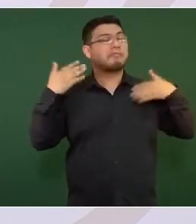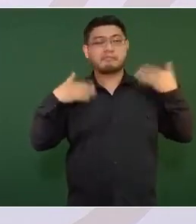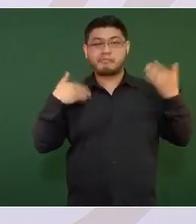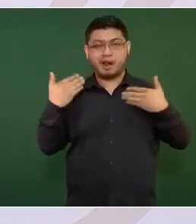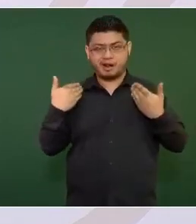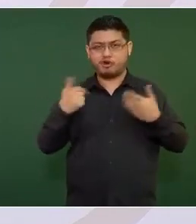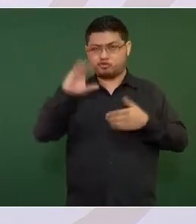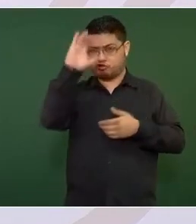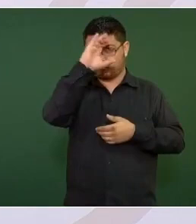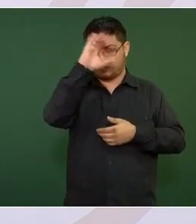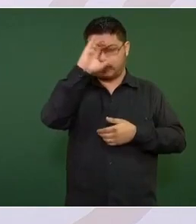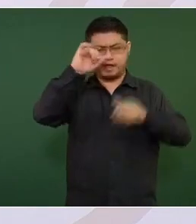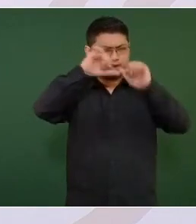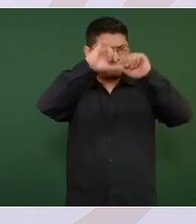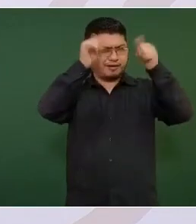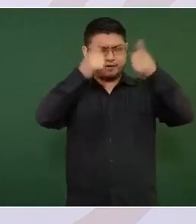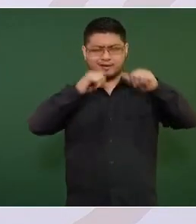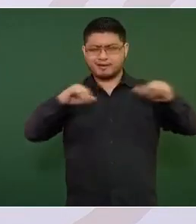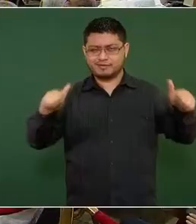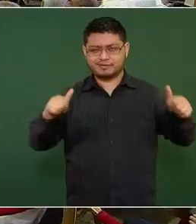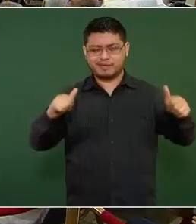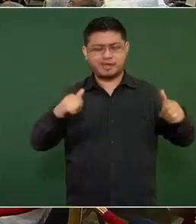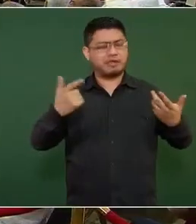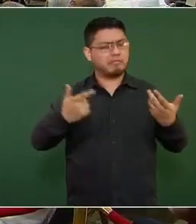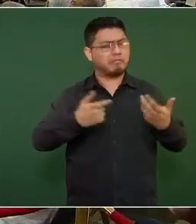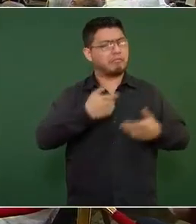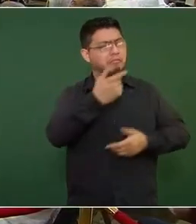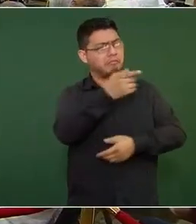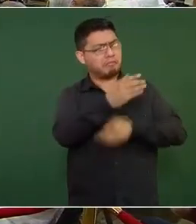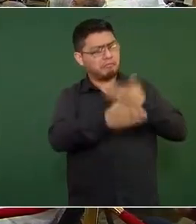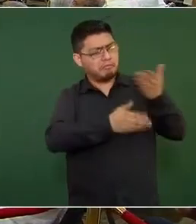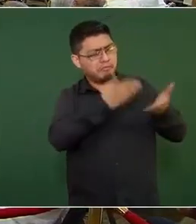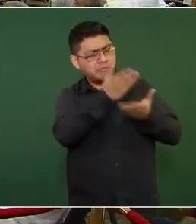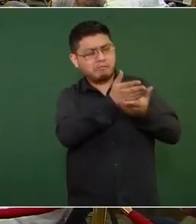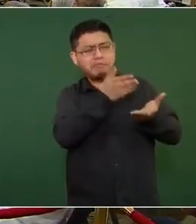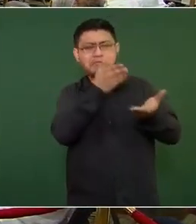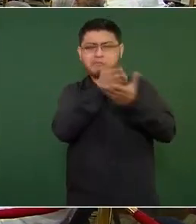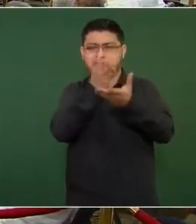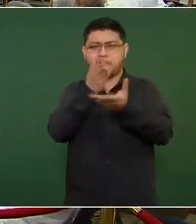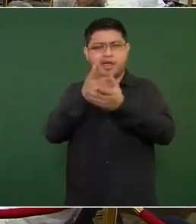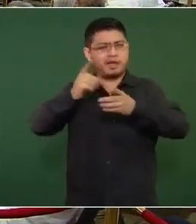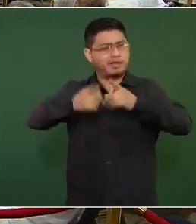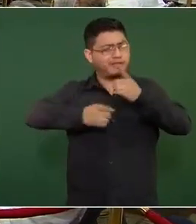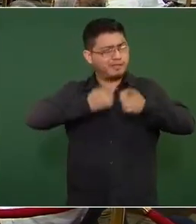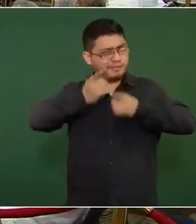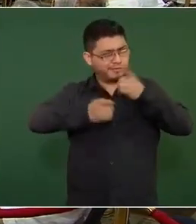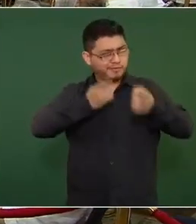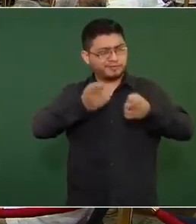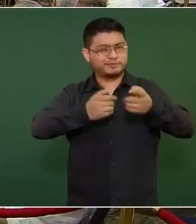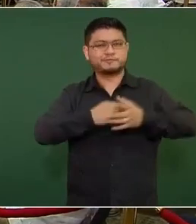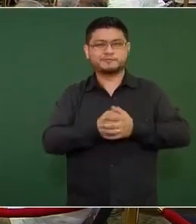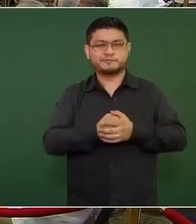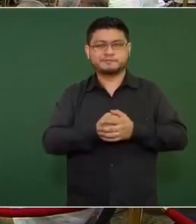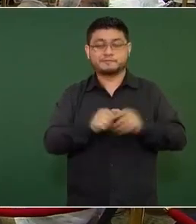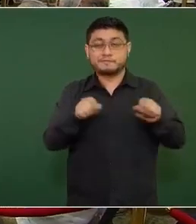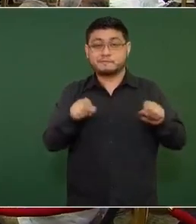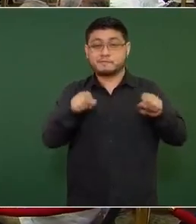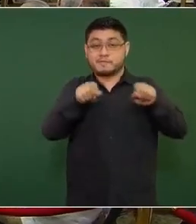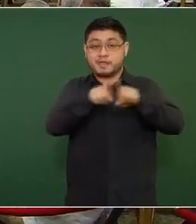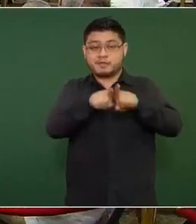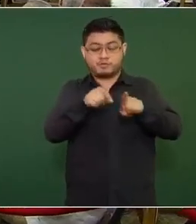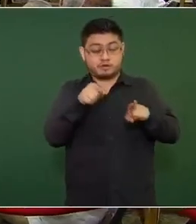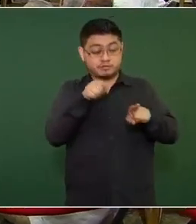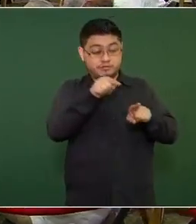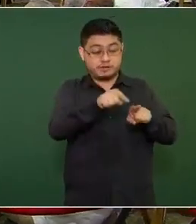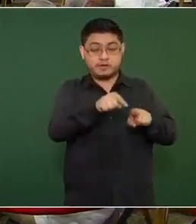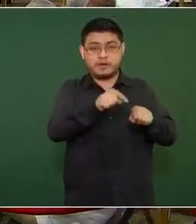cultura, el arte y las prácticas de diversos deportes. Lo mismo estamos haciendo con el